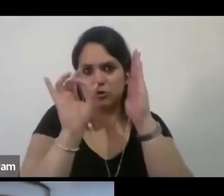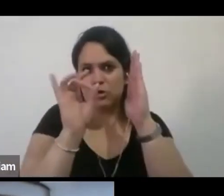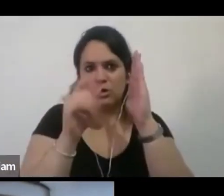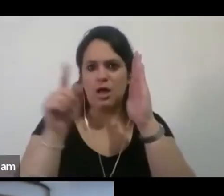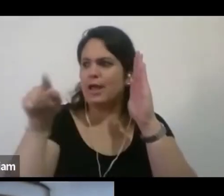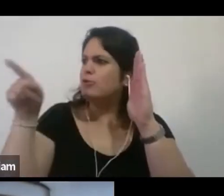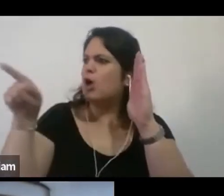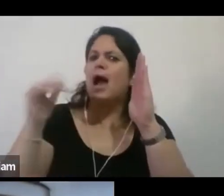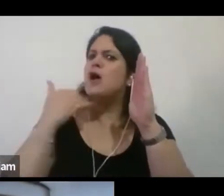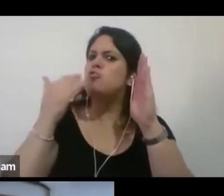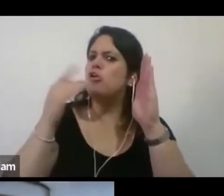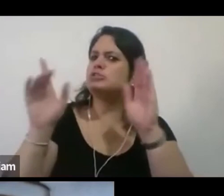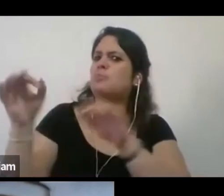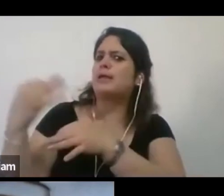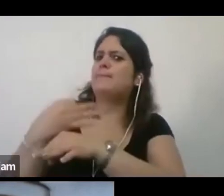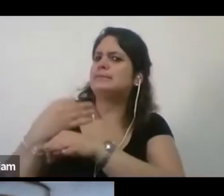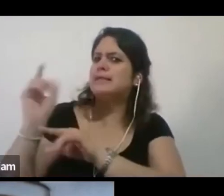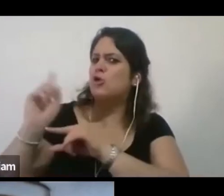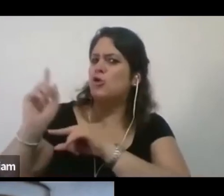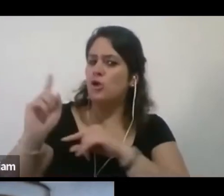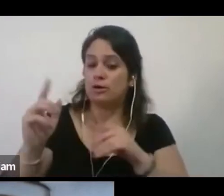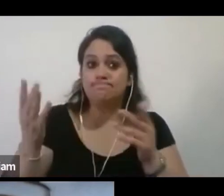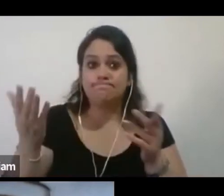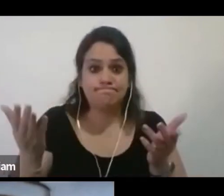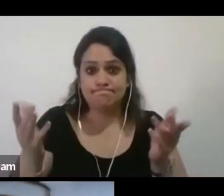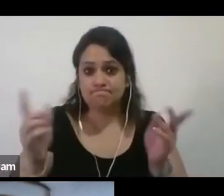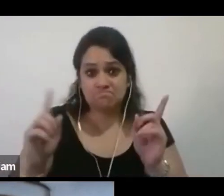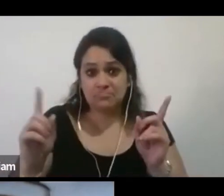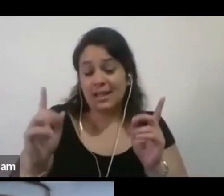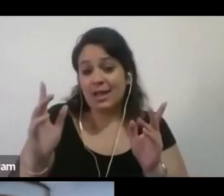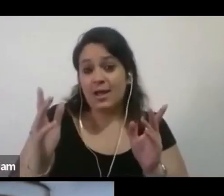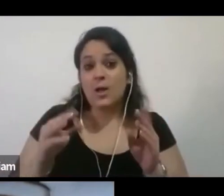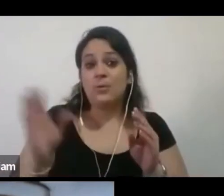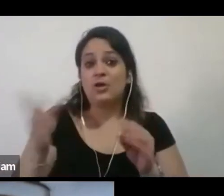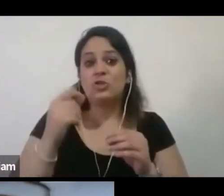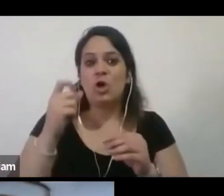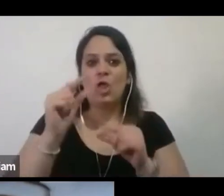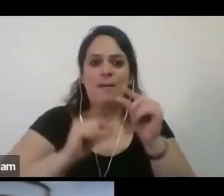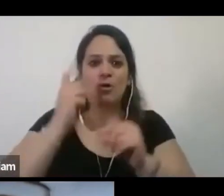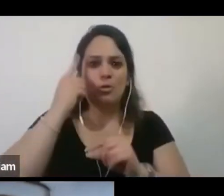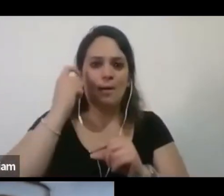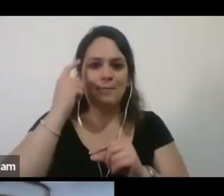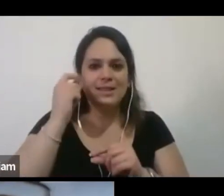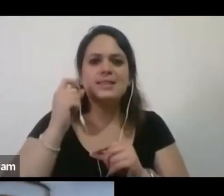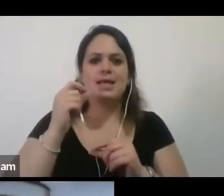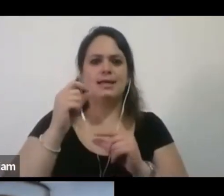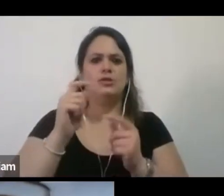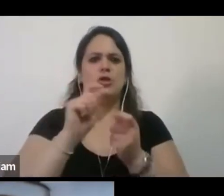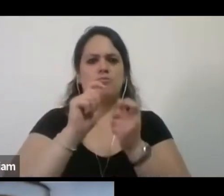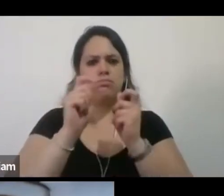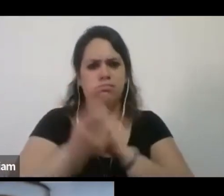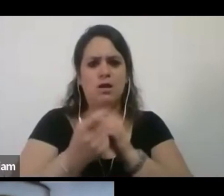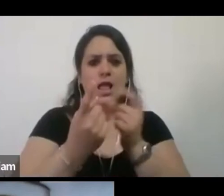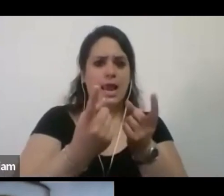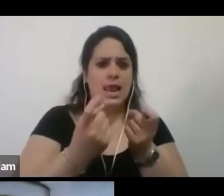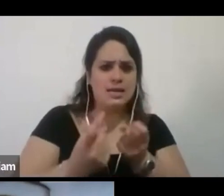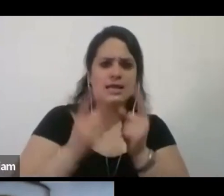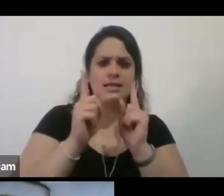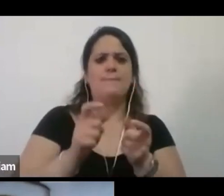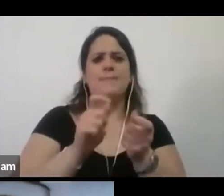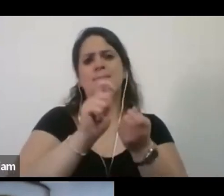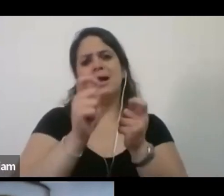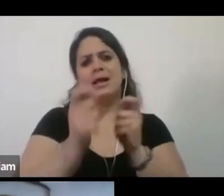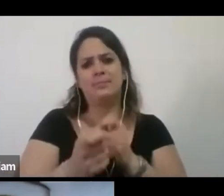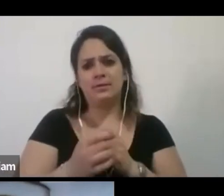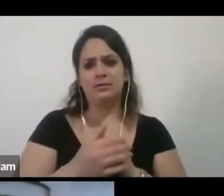sé porque no me lo enseñaron, no, porque... todo se va transformando y cambiando, y las necesidades, y